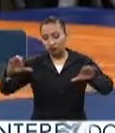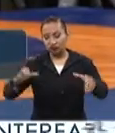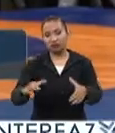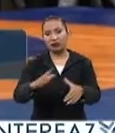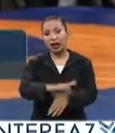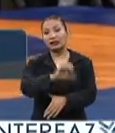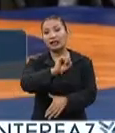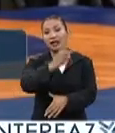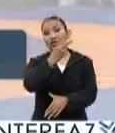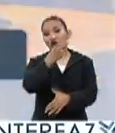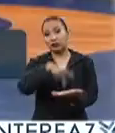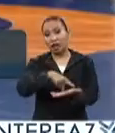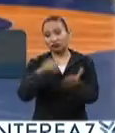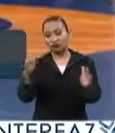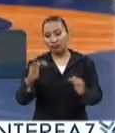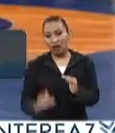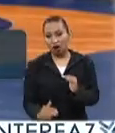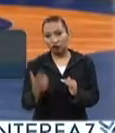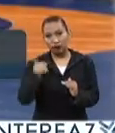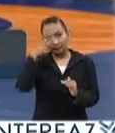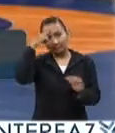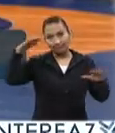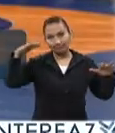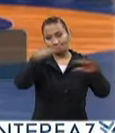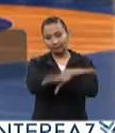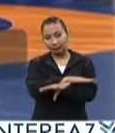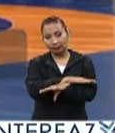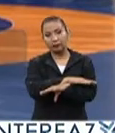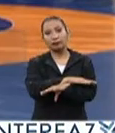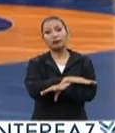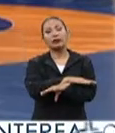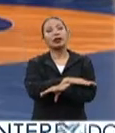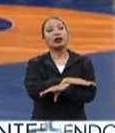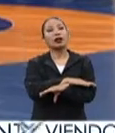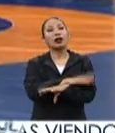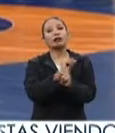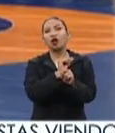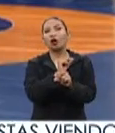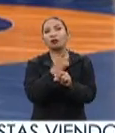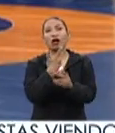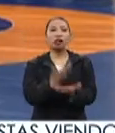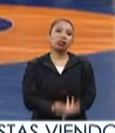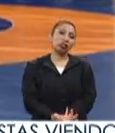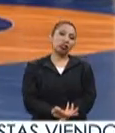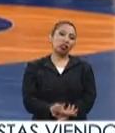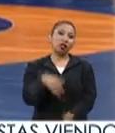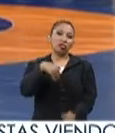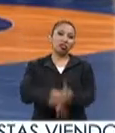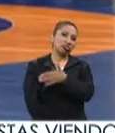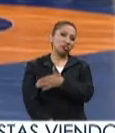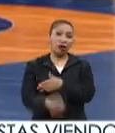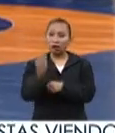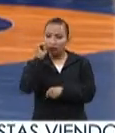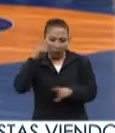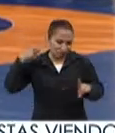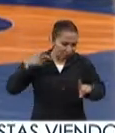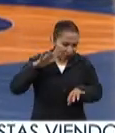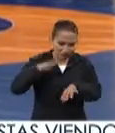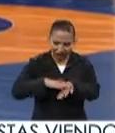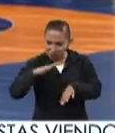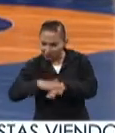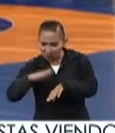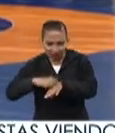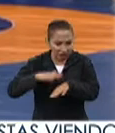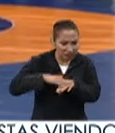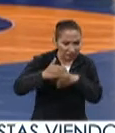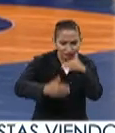categoría de menos de 62. El cambio mental, el de no darse por vencido, el de siempre dar más,